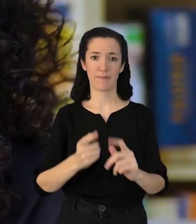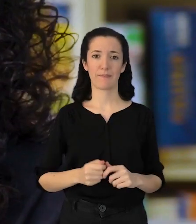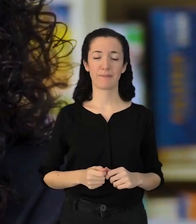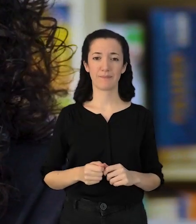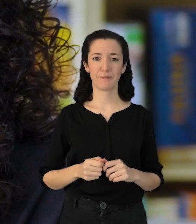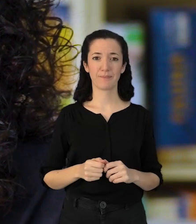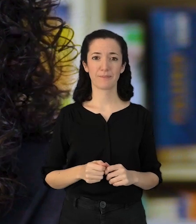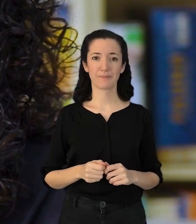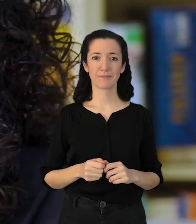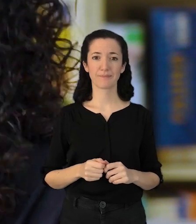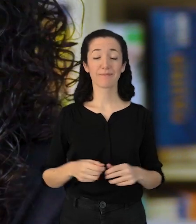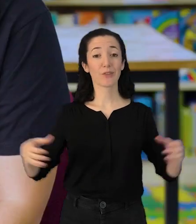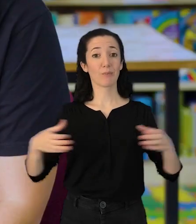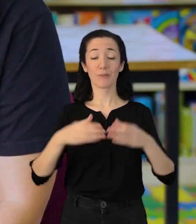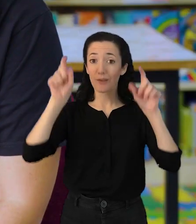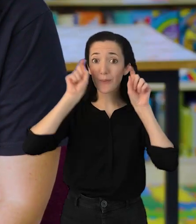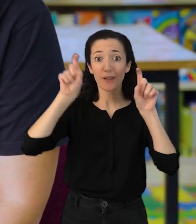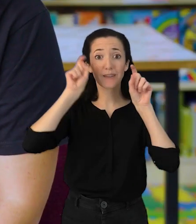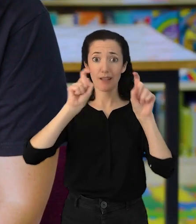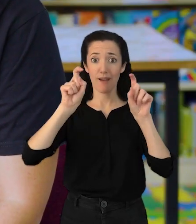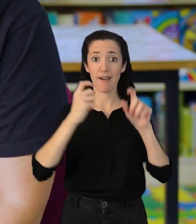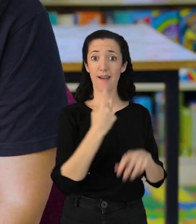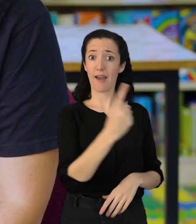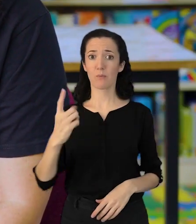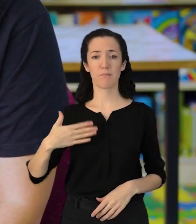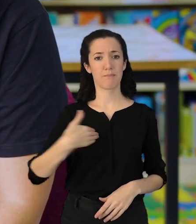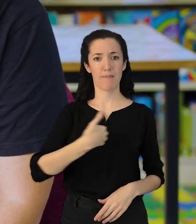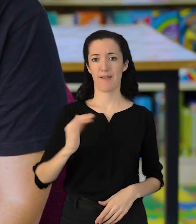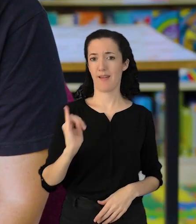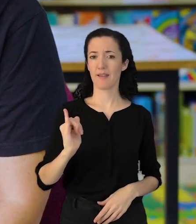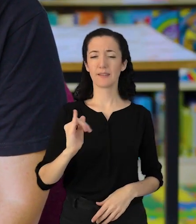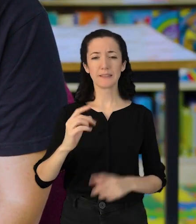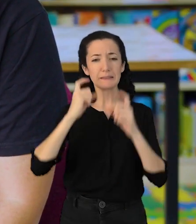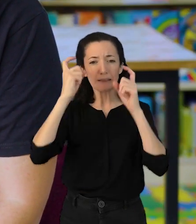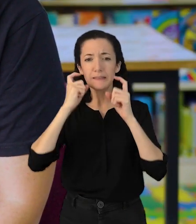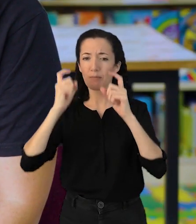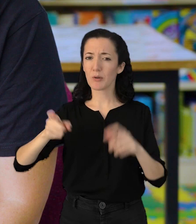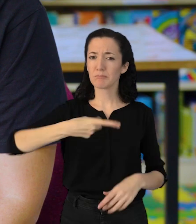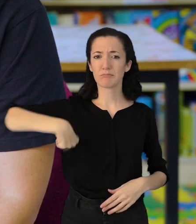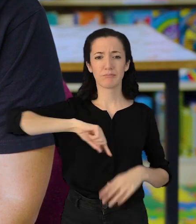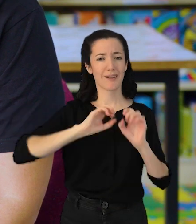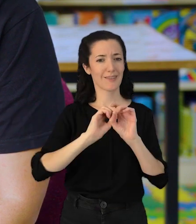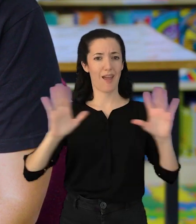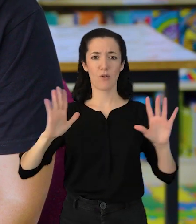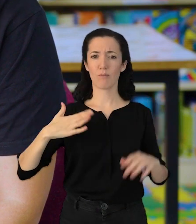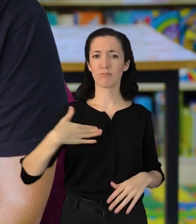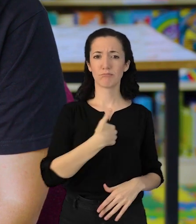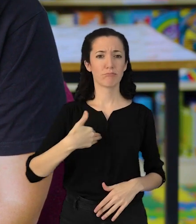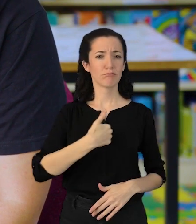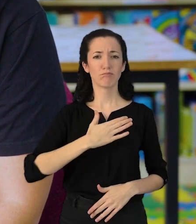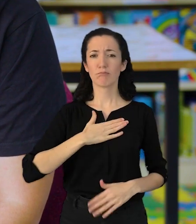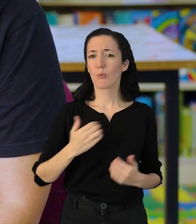todo el mundo tiene un papel. Entonces, intentamos que todos y todas tengamos muy claro nuestra labor